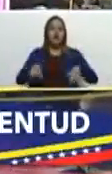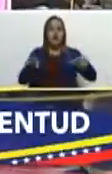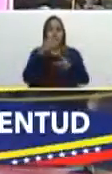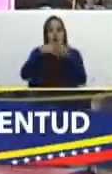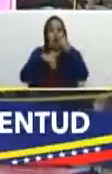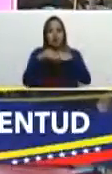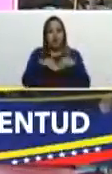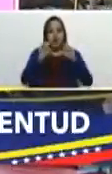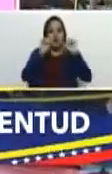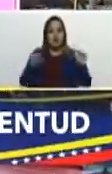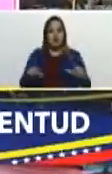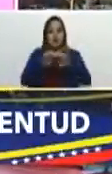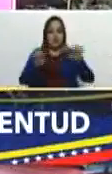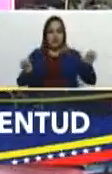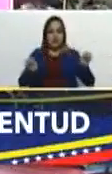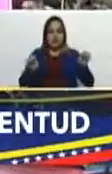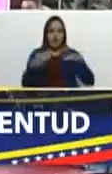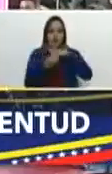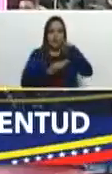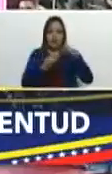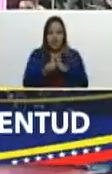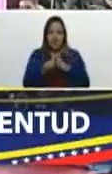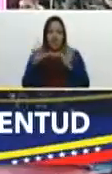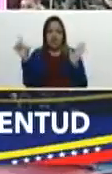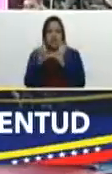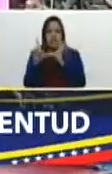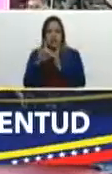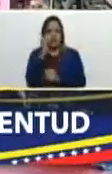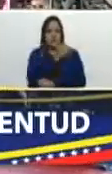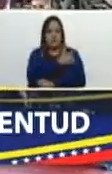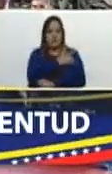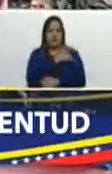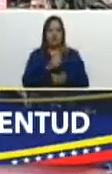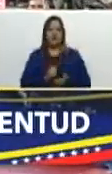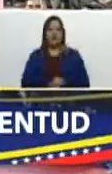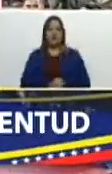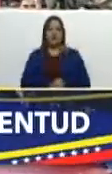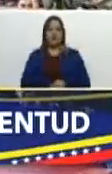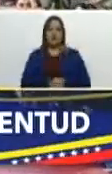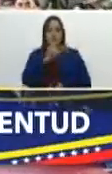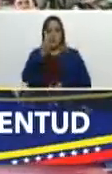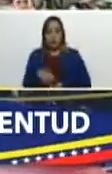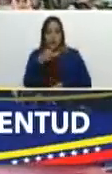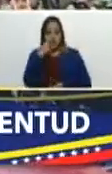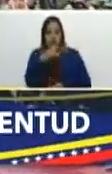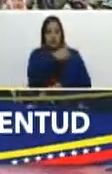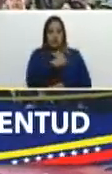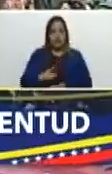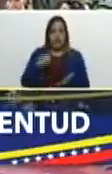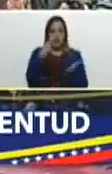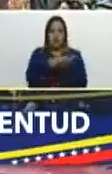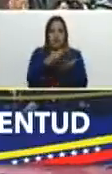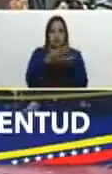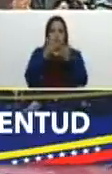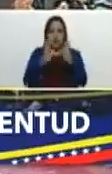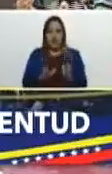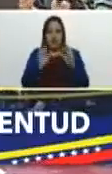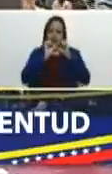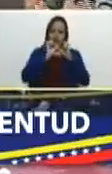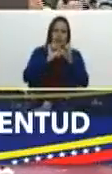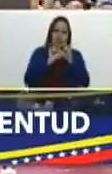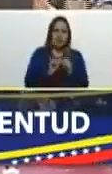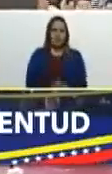sistema de educación básica, secundaria y universitario. También decirle, presidente, el pasaje estudiantil, la lucha,